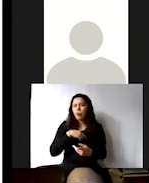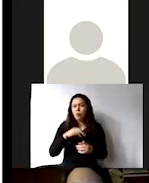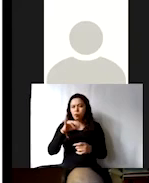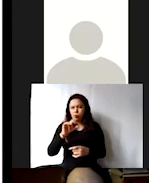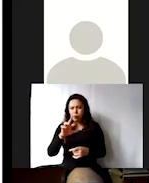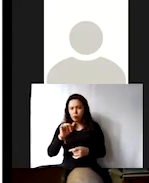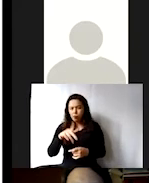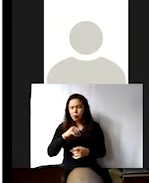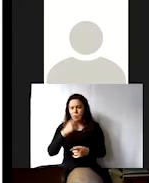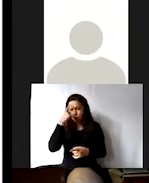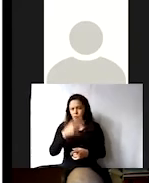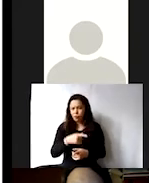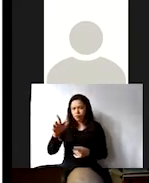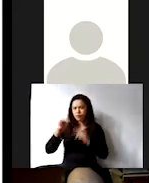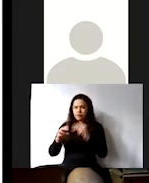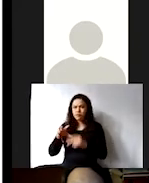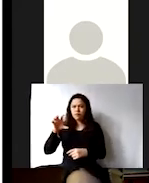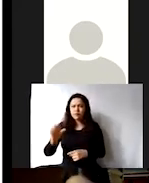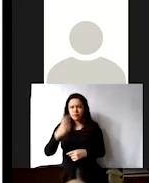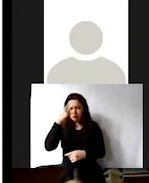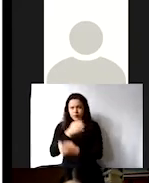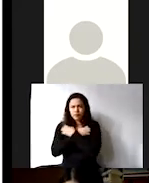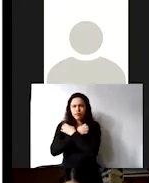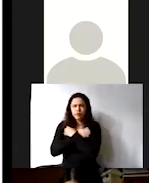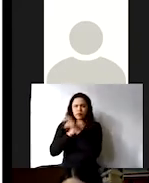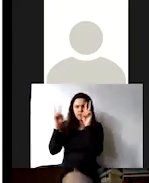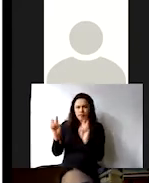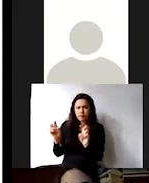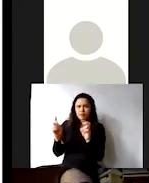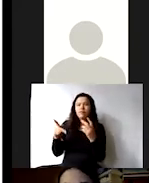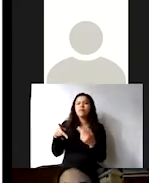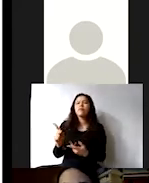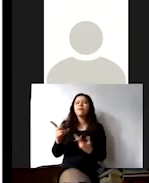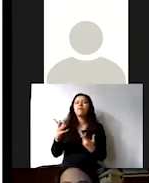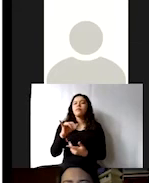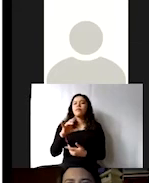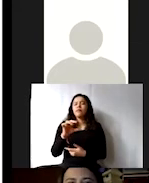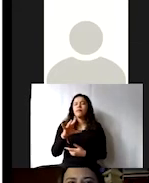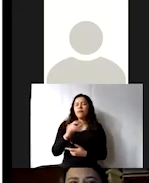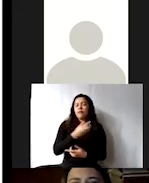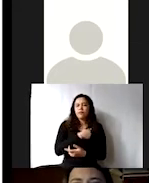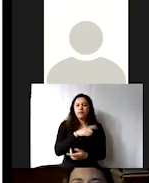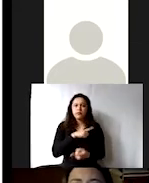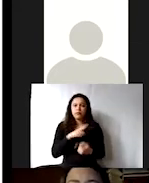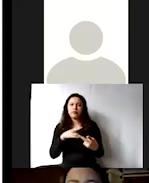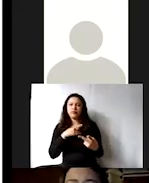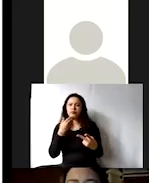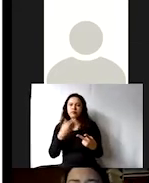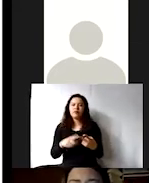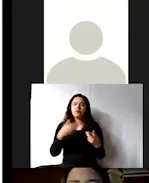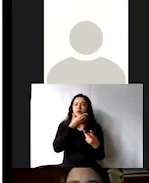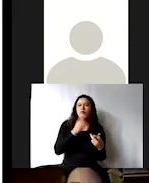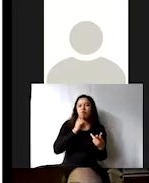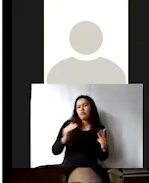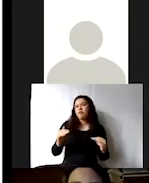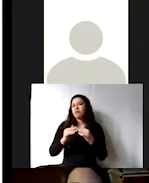de impacto en materia educativa, pero ya los indicadores que se van a salud y a bienestar o a género, a trabajo digno